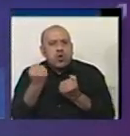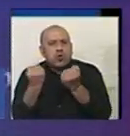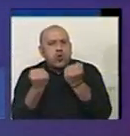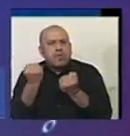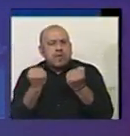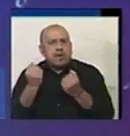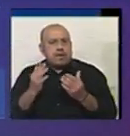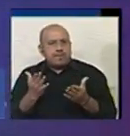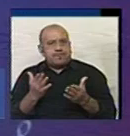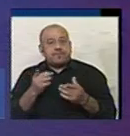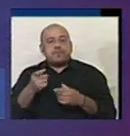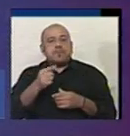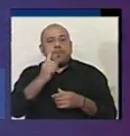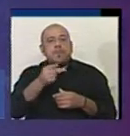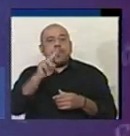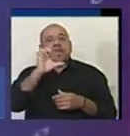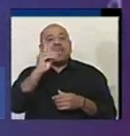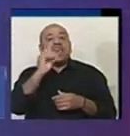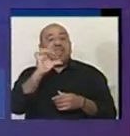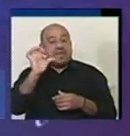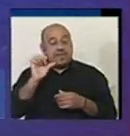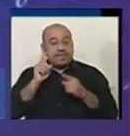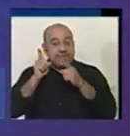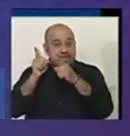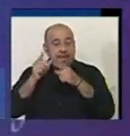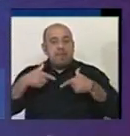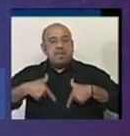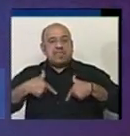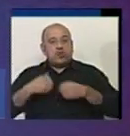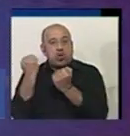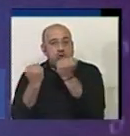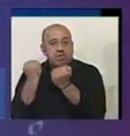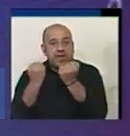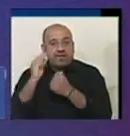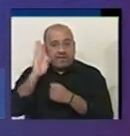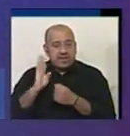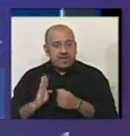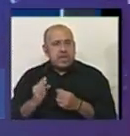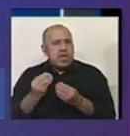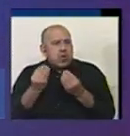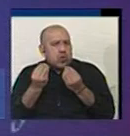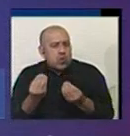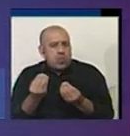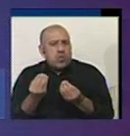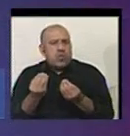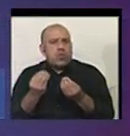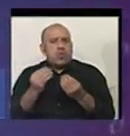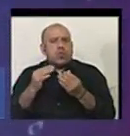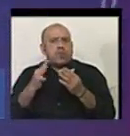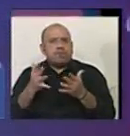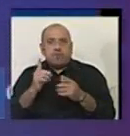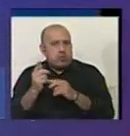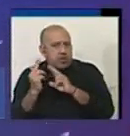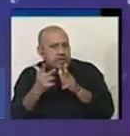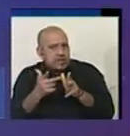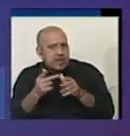no le, Paulo Guedes que va a ser su ministro de Economía, ministro de Finanzas y Economía, no le dice,